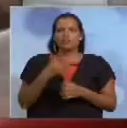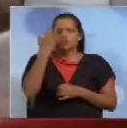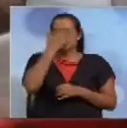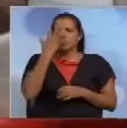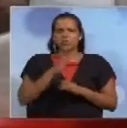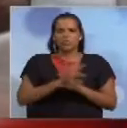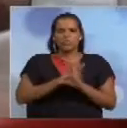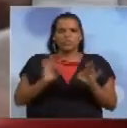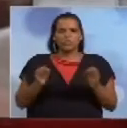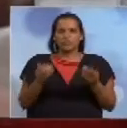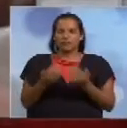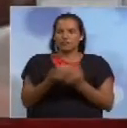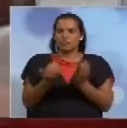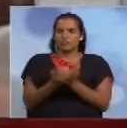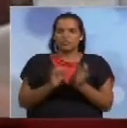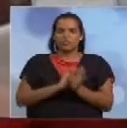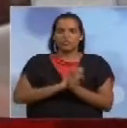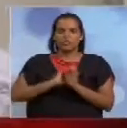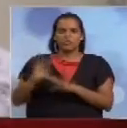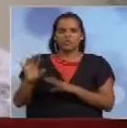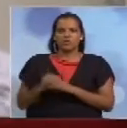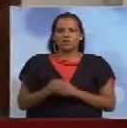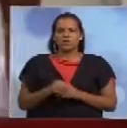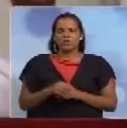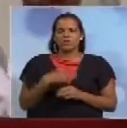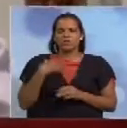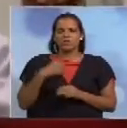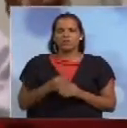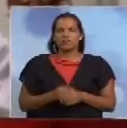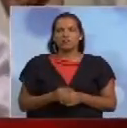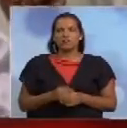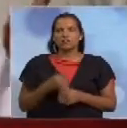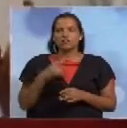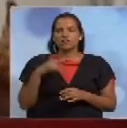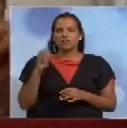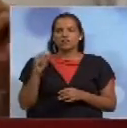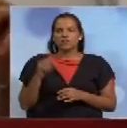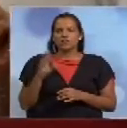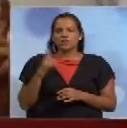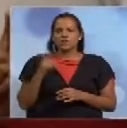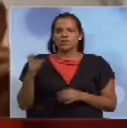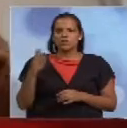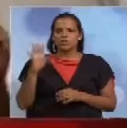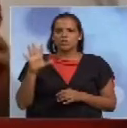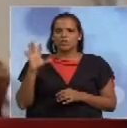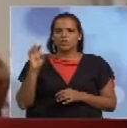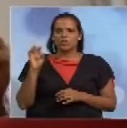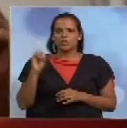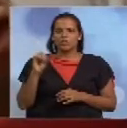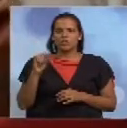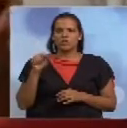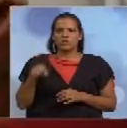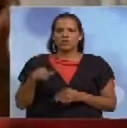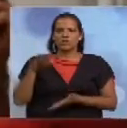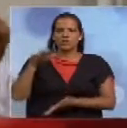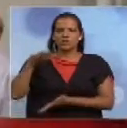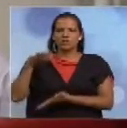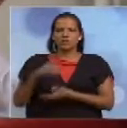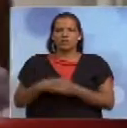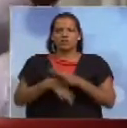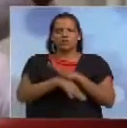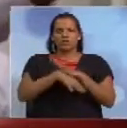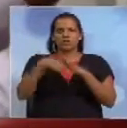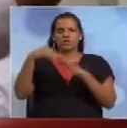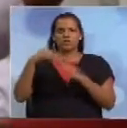está libre de basura industrial peligrosa. Se recuperaron más de 150 mil barriles de